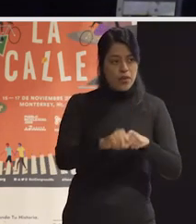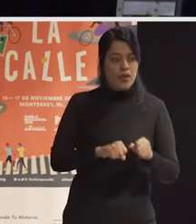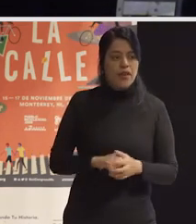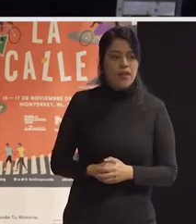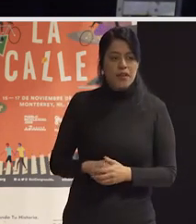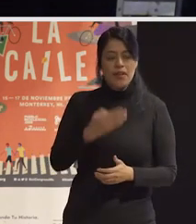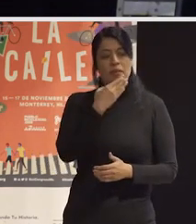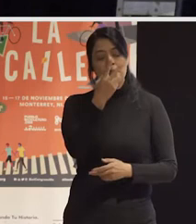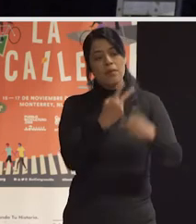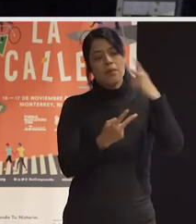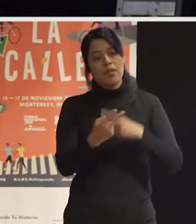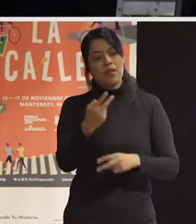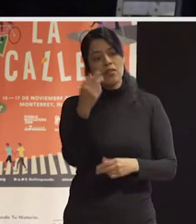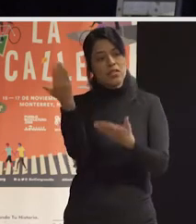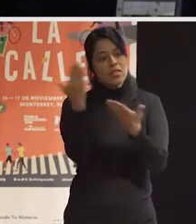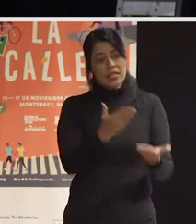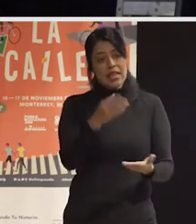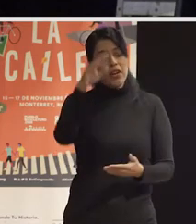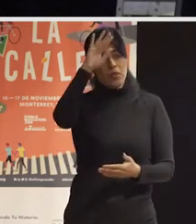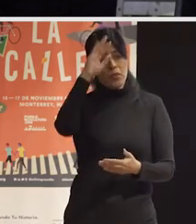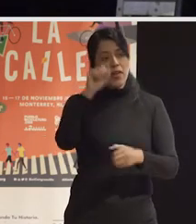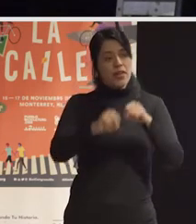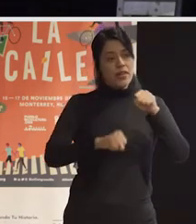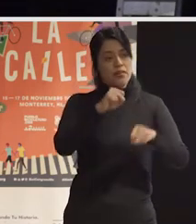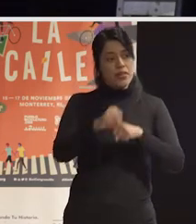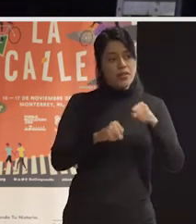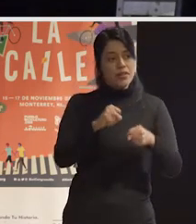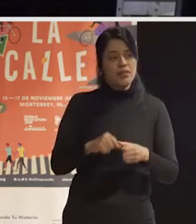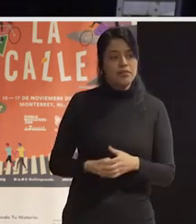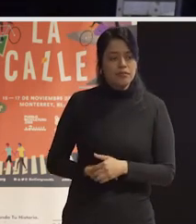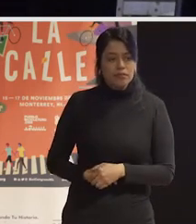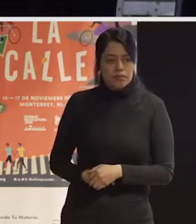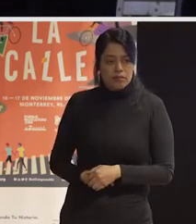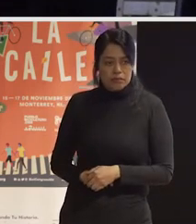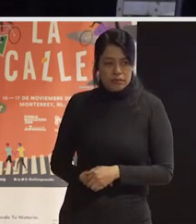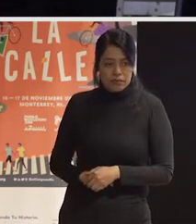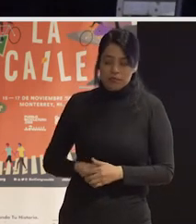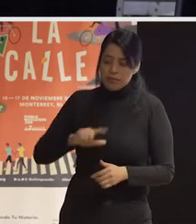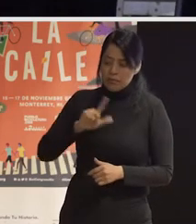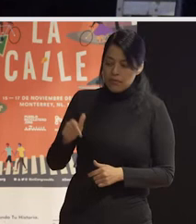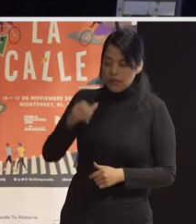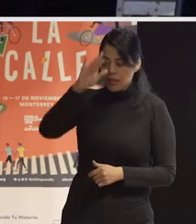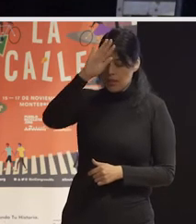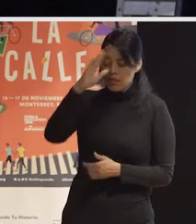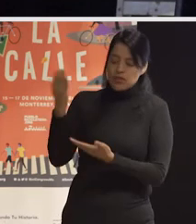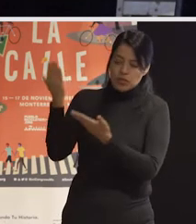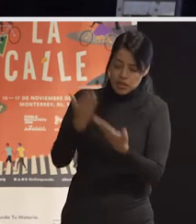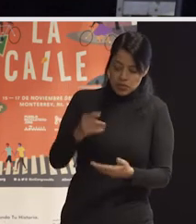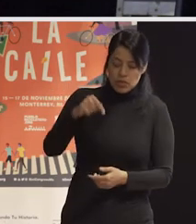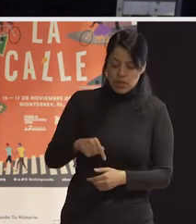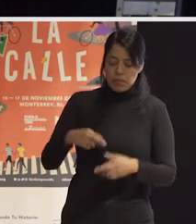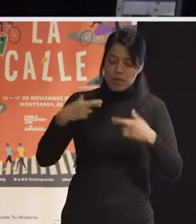bienvenidos llegaron al visible y luego el primer viaje a monterrey fue para donar bicis y